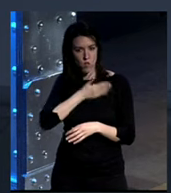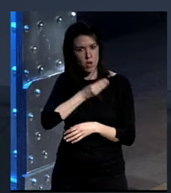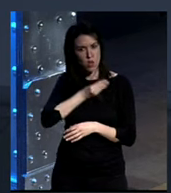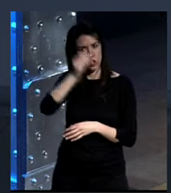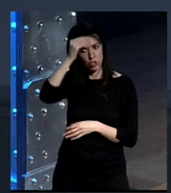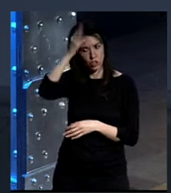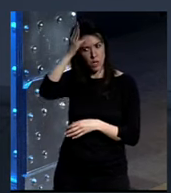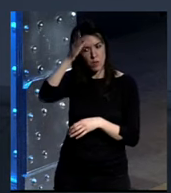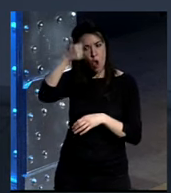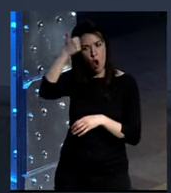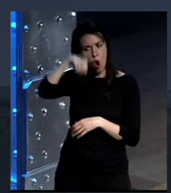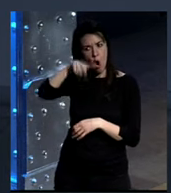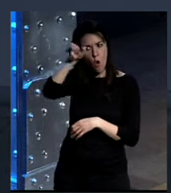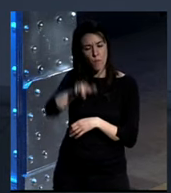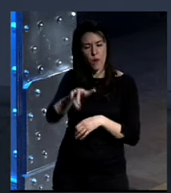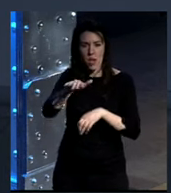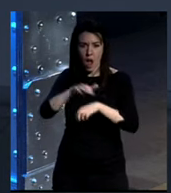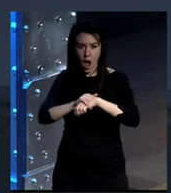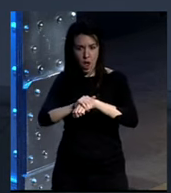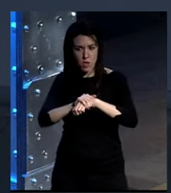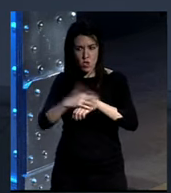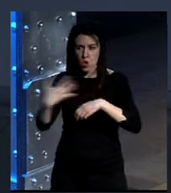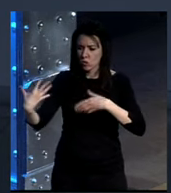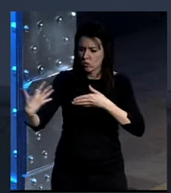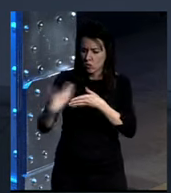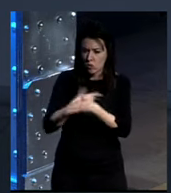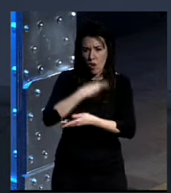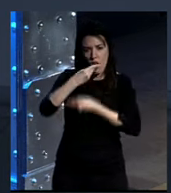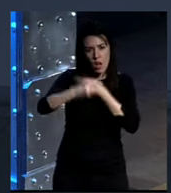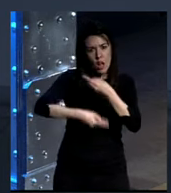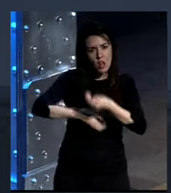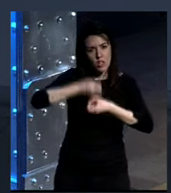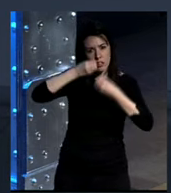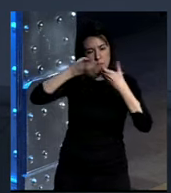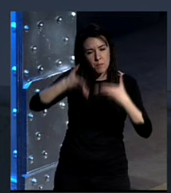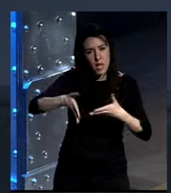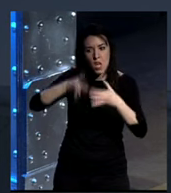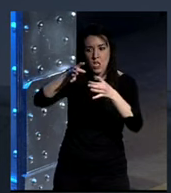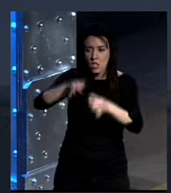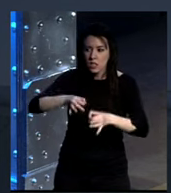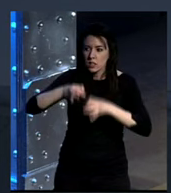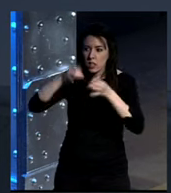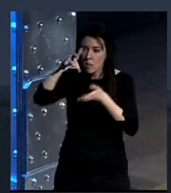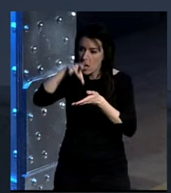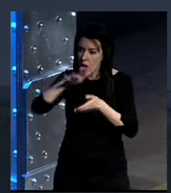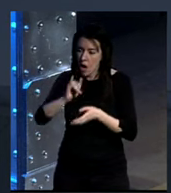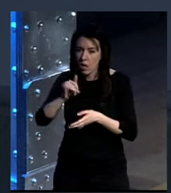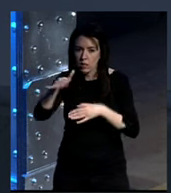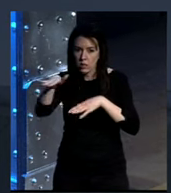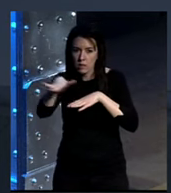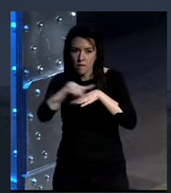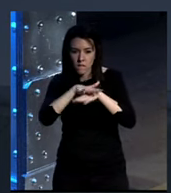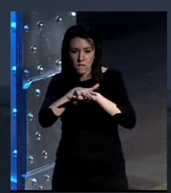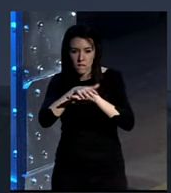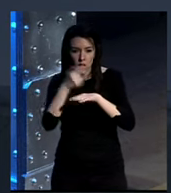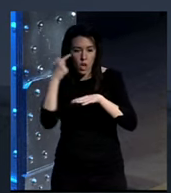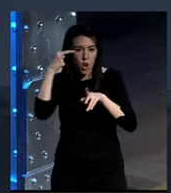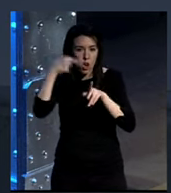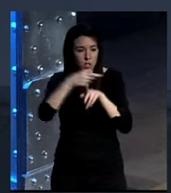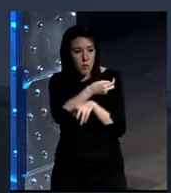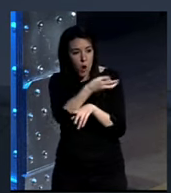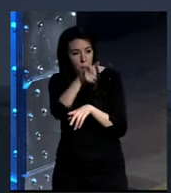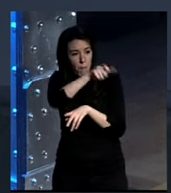hombre amigo, de hombre que, haciéndolo todo bien, siempre encontraba una disculpa para lo que los demás hacían